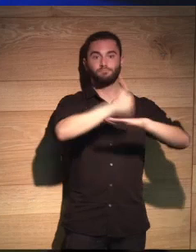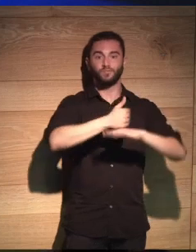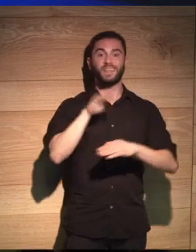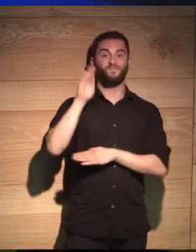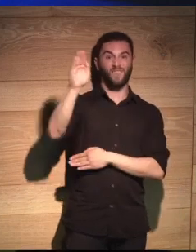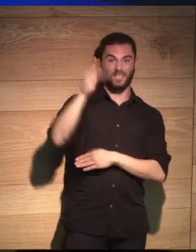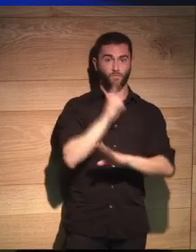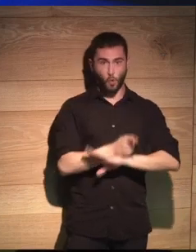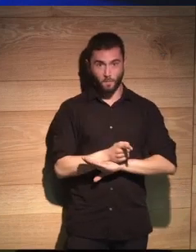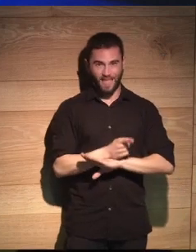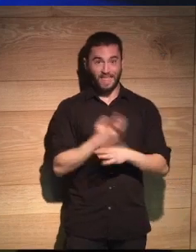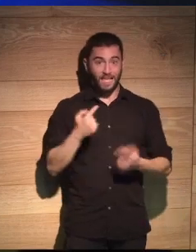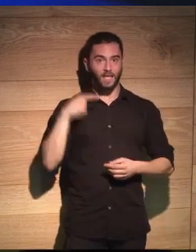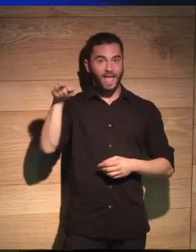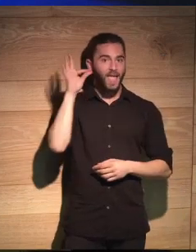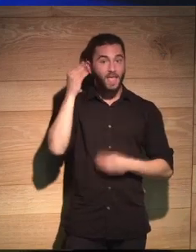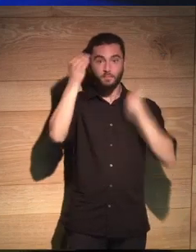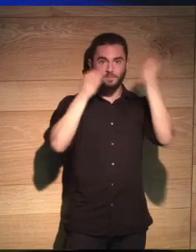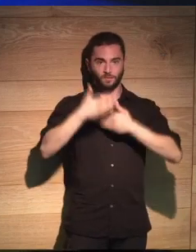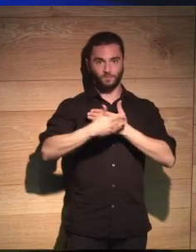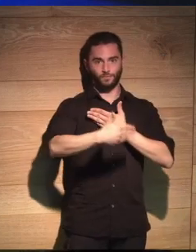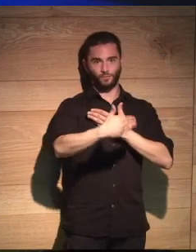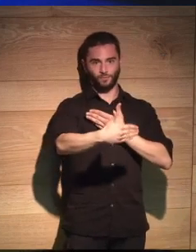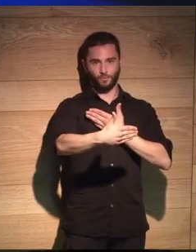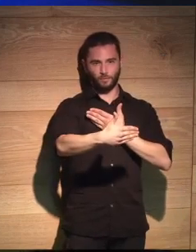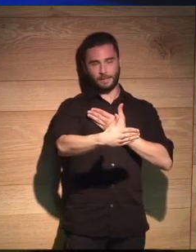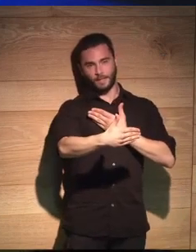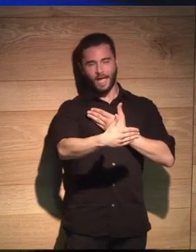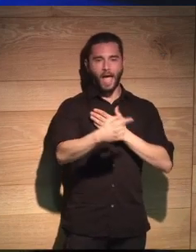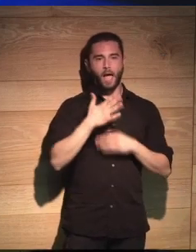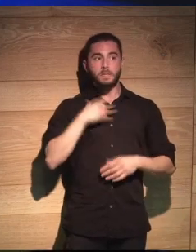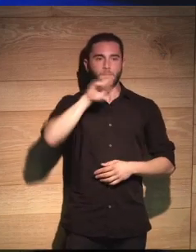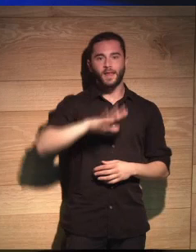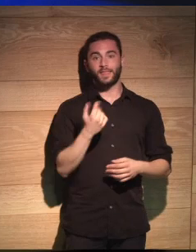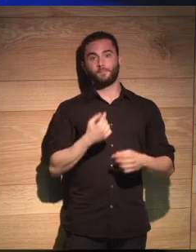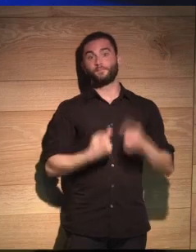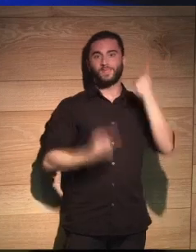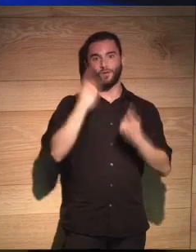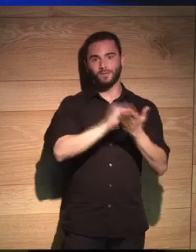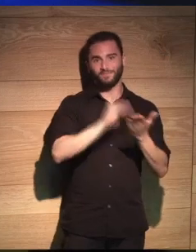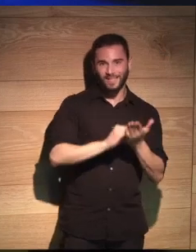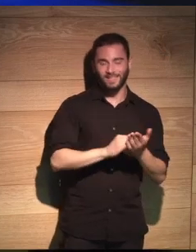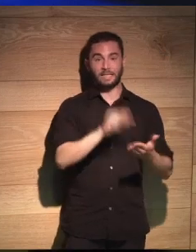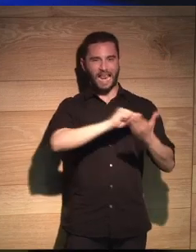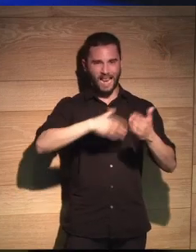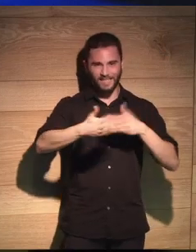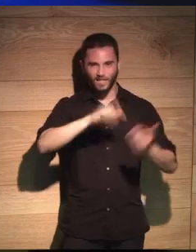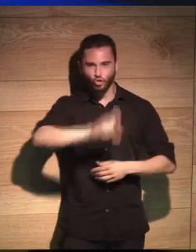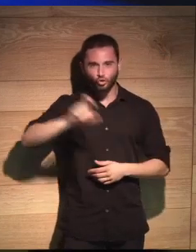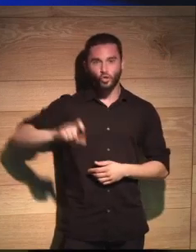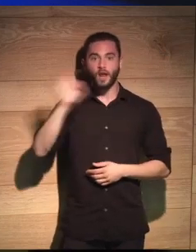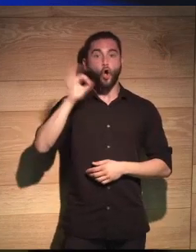en el futuro, ella con perspectiva, dice, a mí me parece que a veces los escritores o los intelectuales